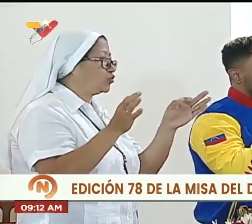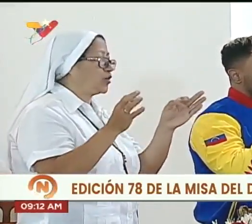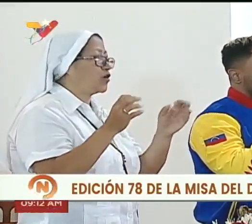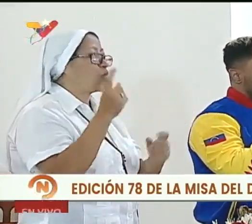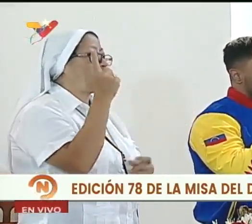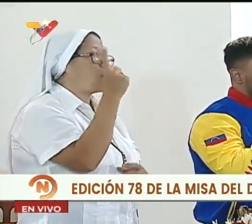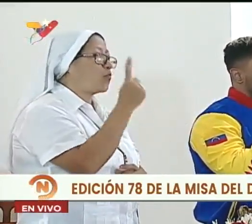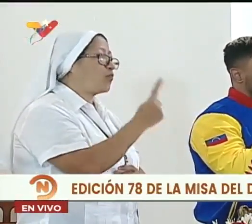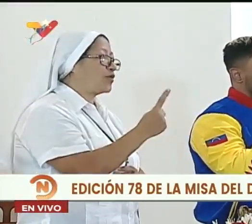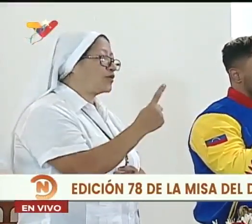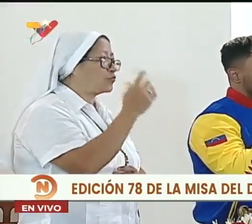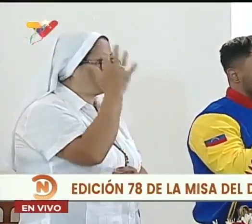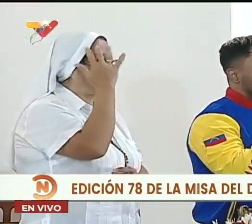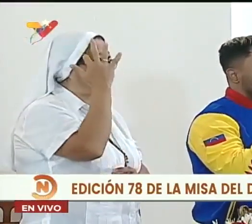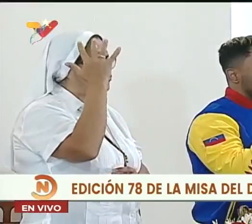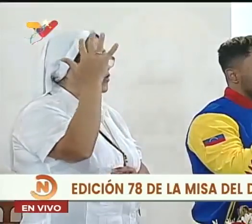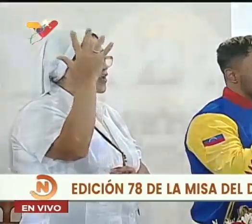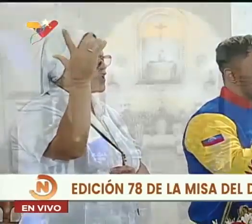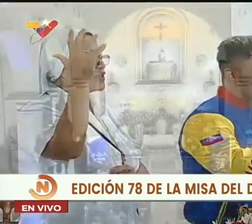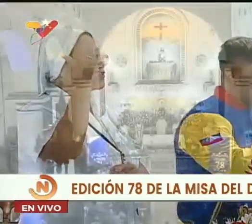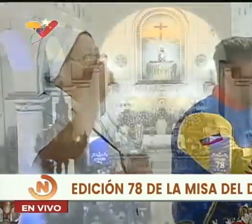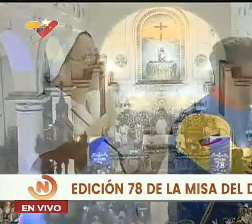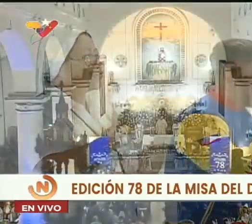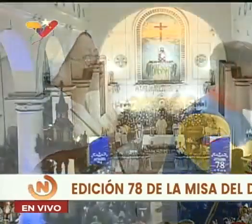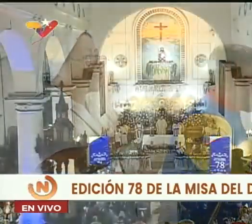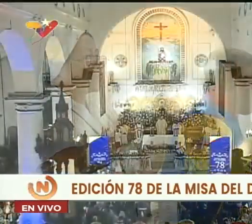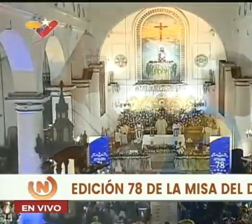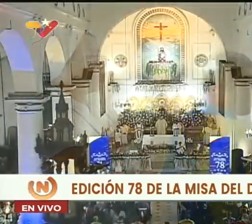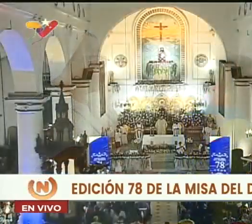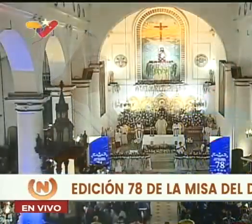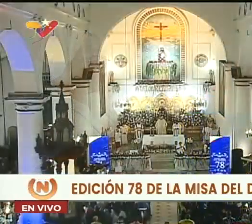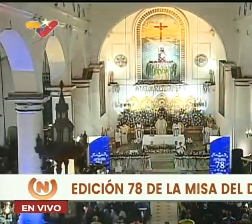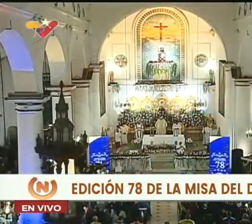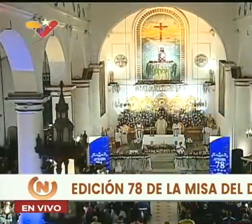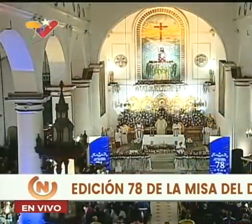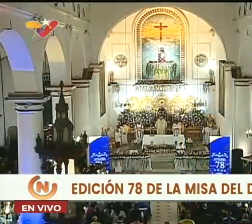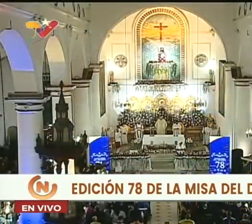sueño deportivo roguemos al Señor te lo pedimos señor